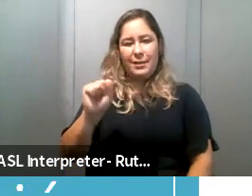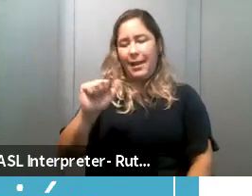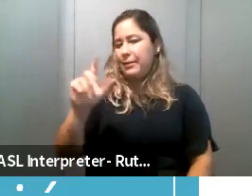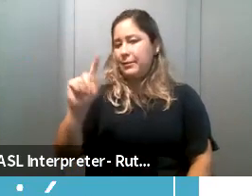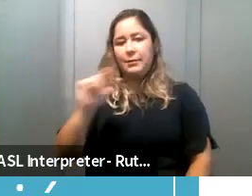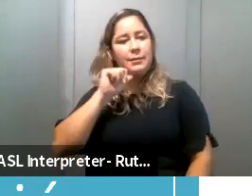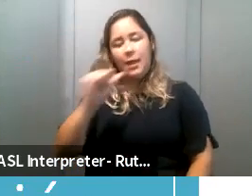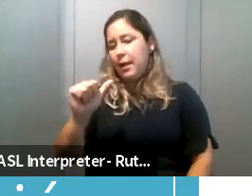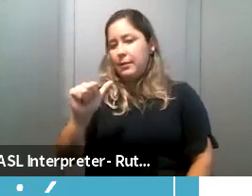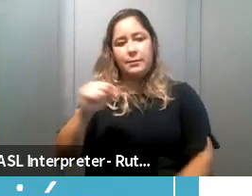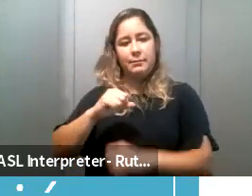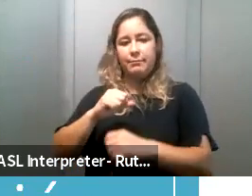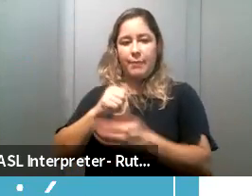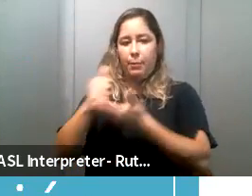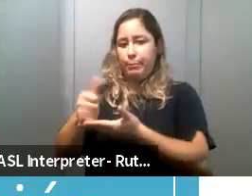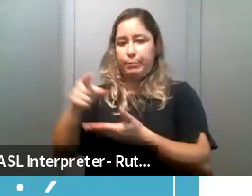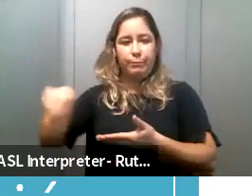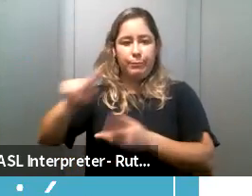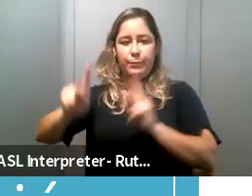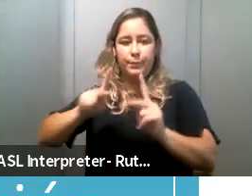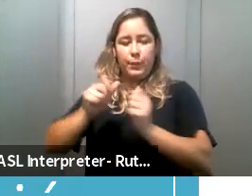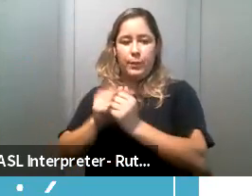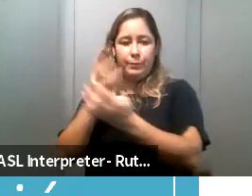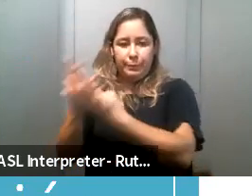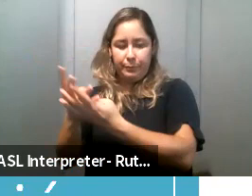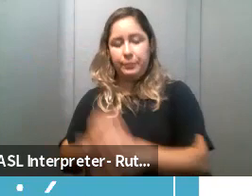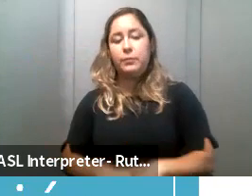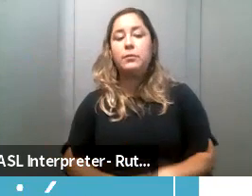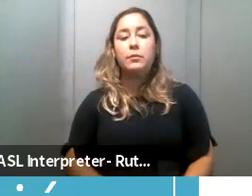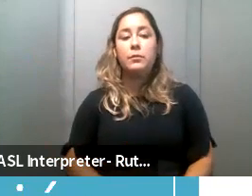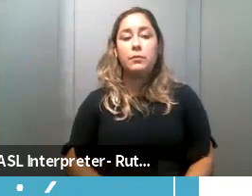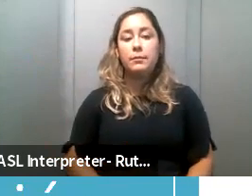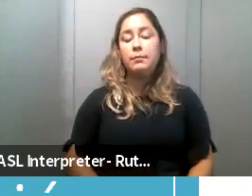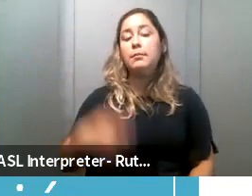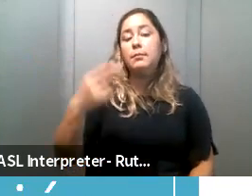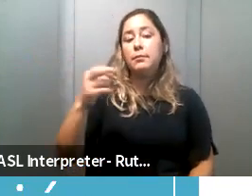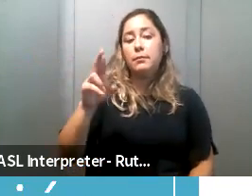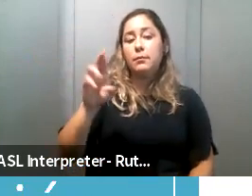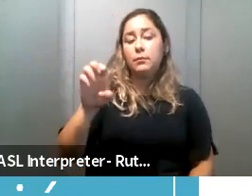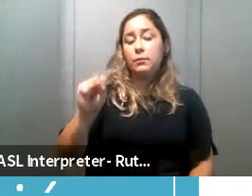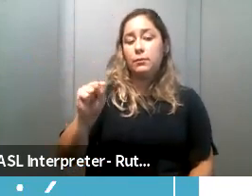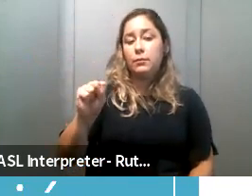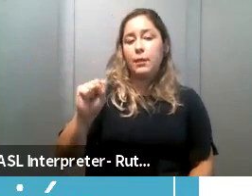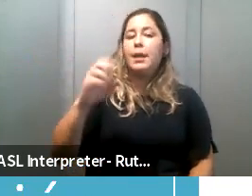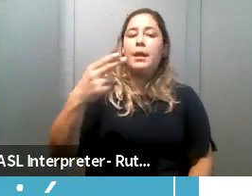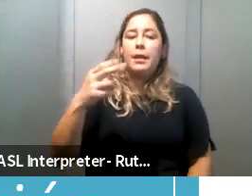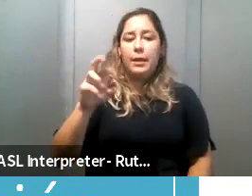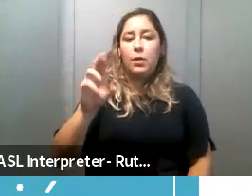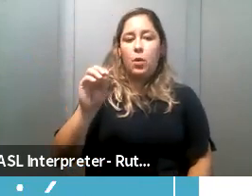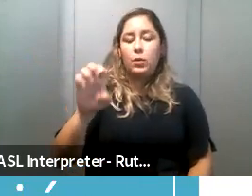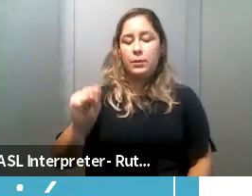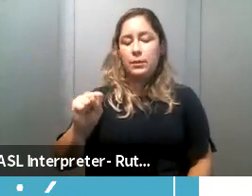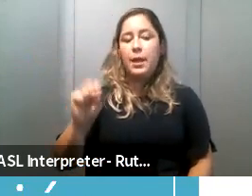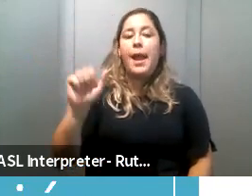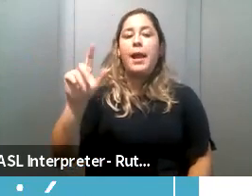El HEROES Act sí pasó por la Casa de Representantes, pero el Senado no